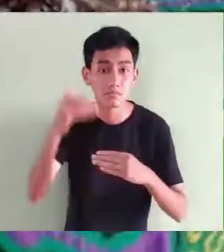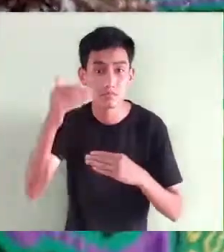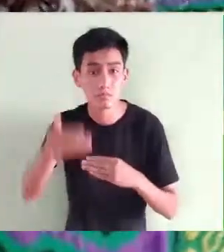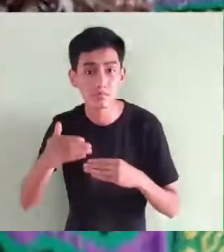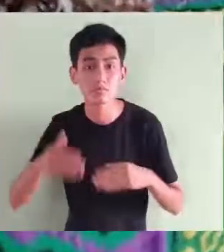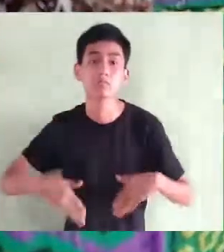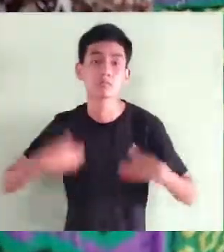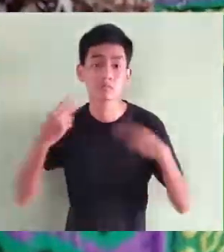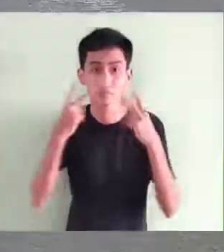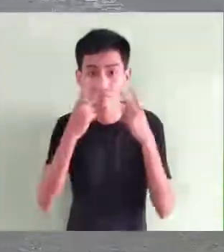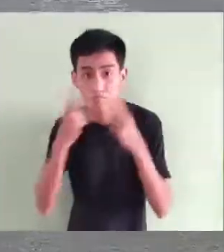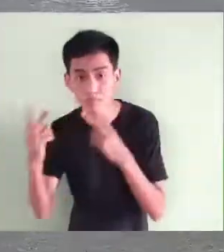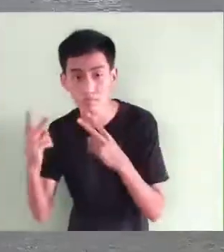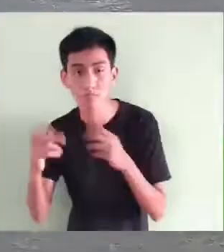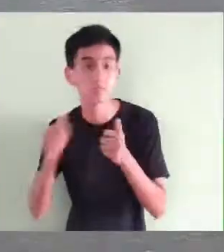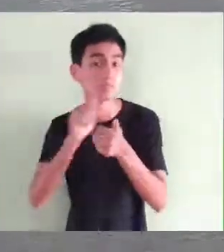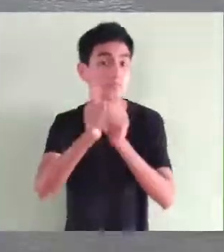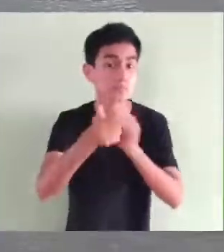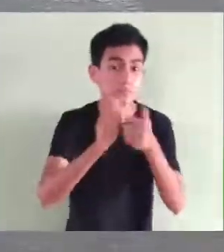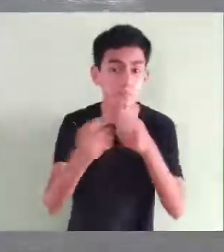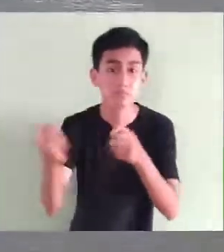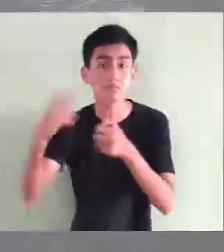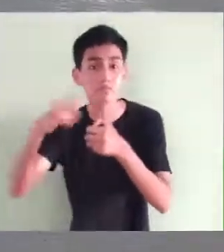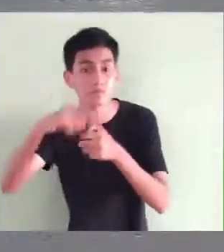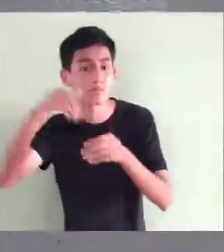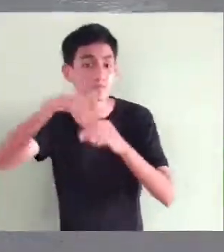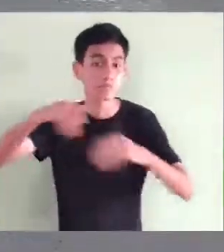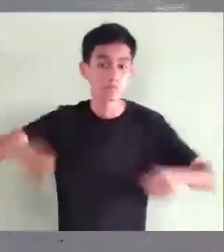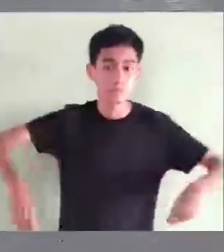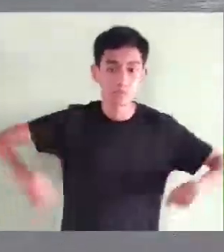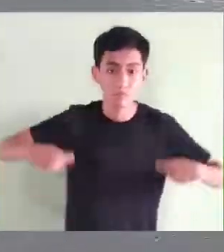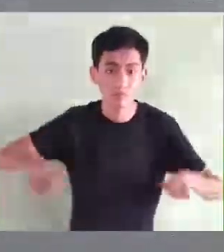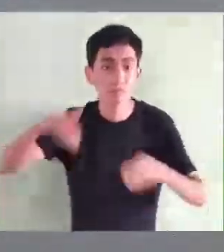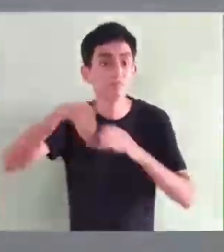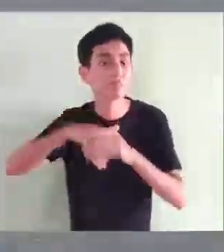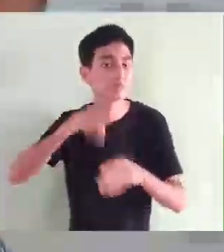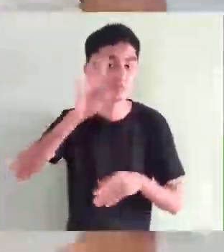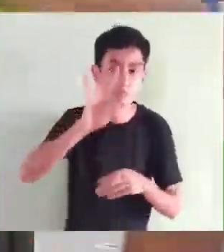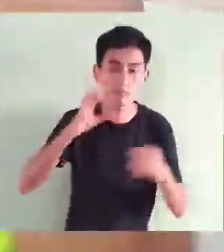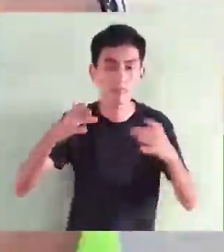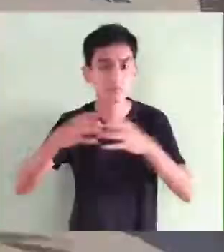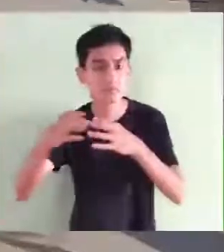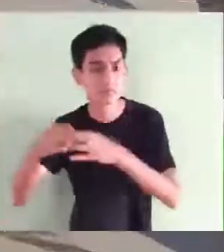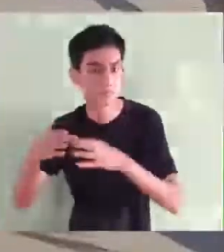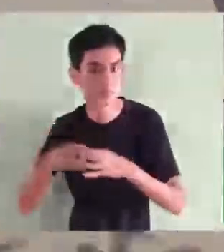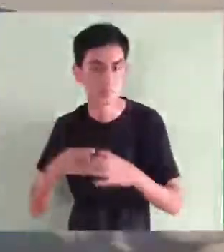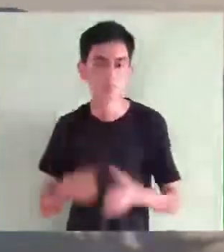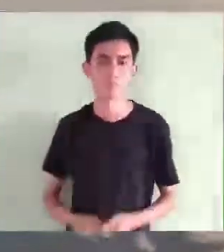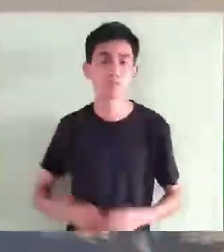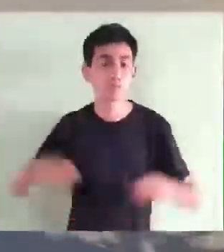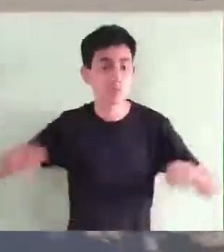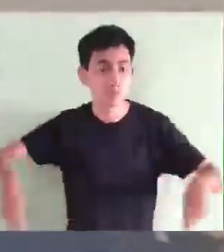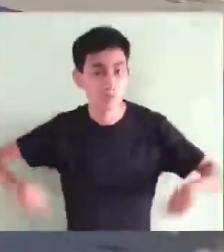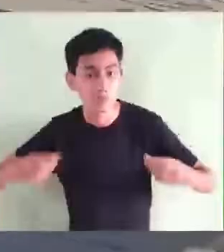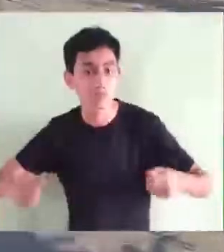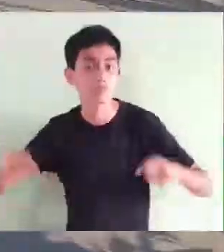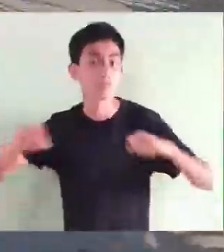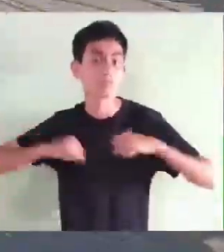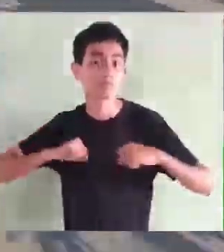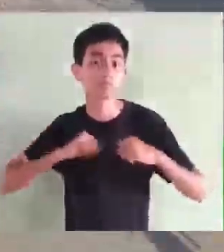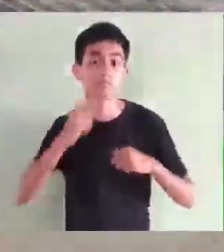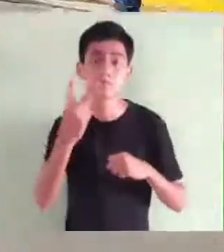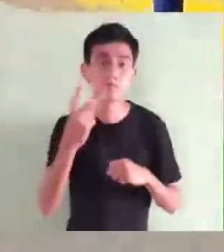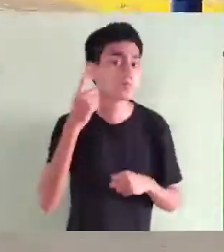Más adelante, se pudo apreciar la carrera inclusiva en silla de ruedas en tres categorías. Silla de rueda deportiva